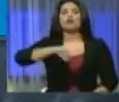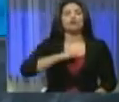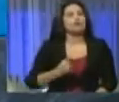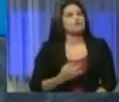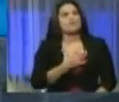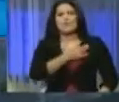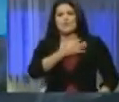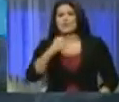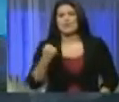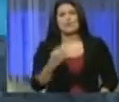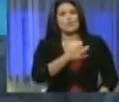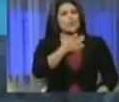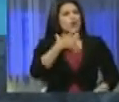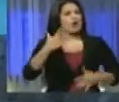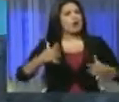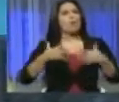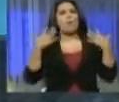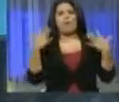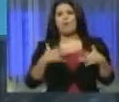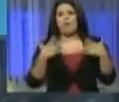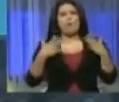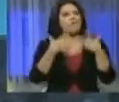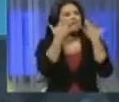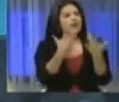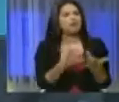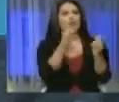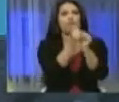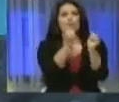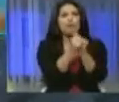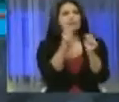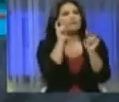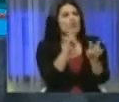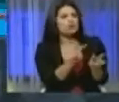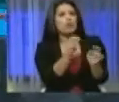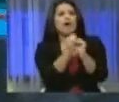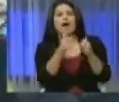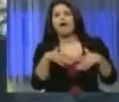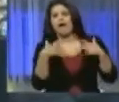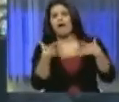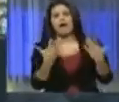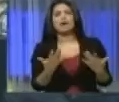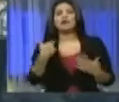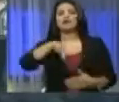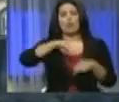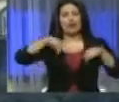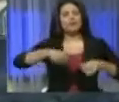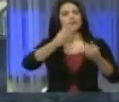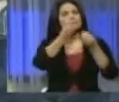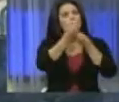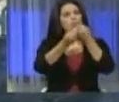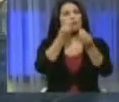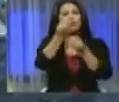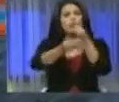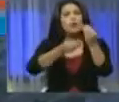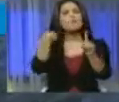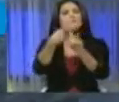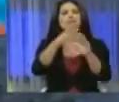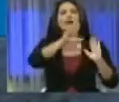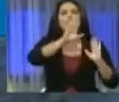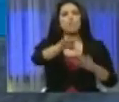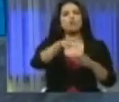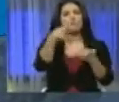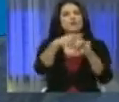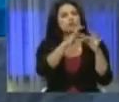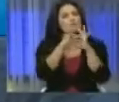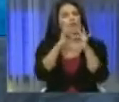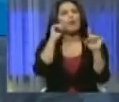vibrado de emoción con nuestros muchachos, con nuestras muchachas, y desde aquí les enviamos un beso y todo el apoyo y la solidaridad